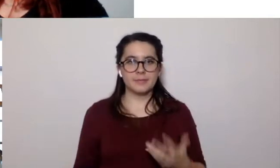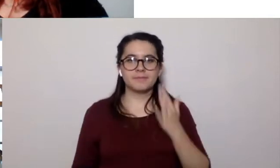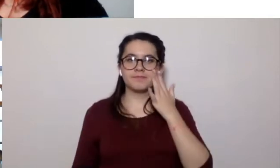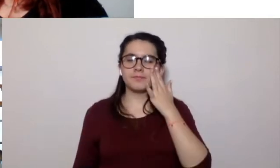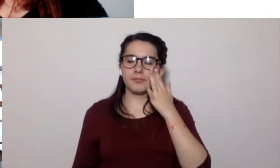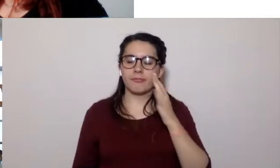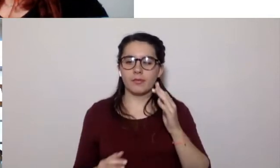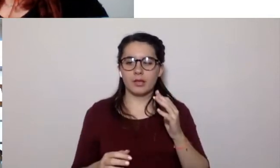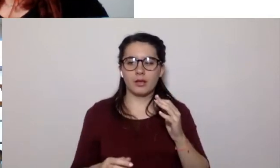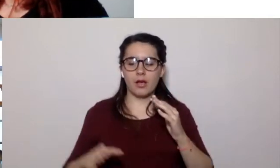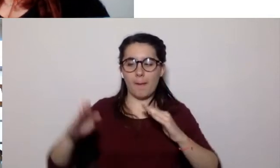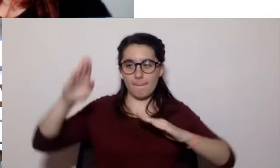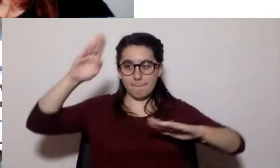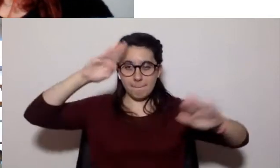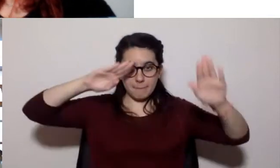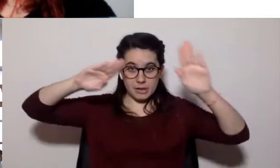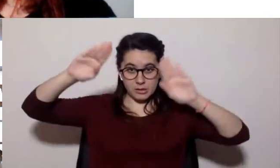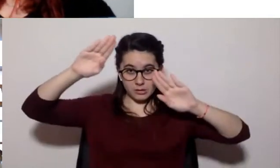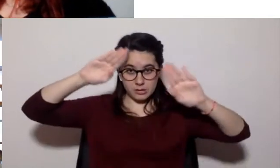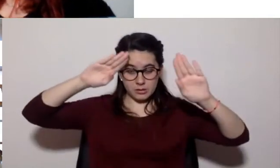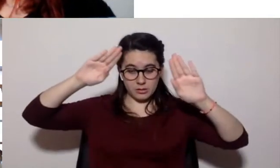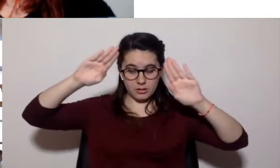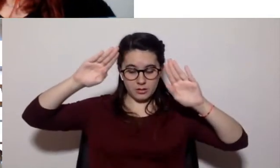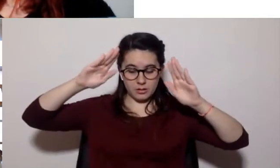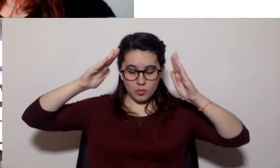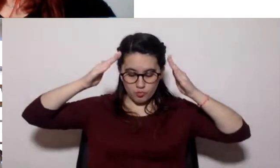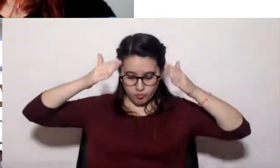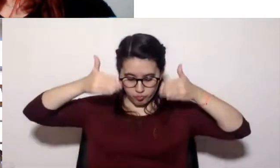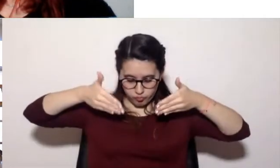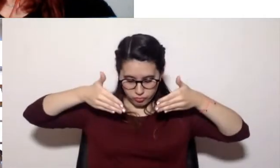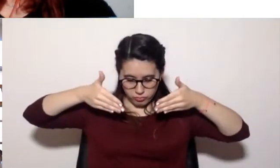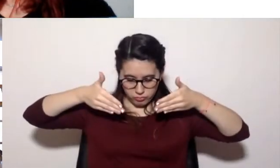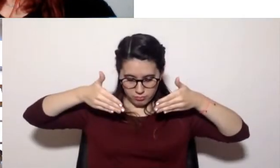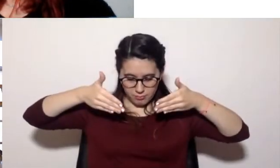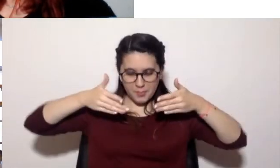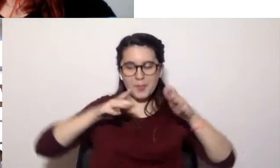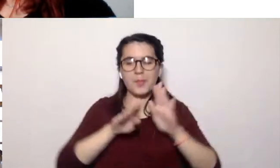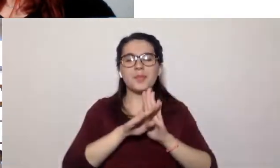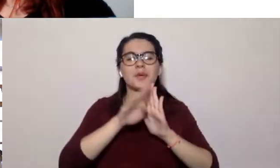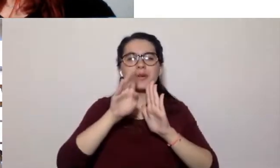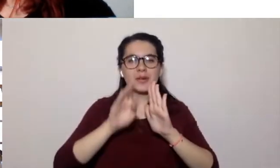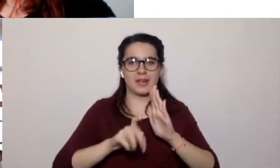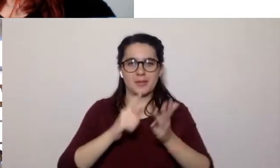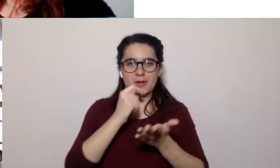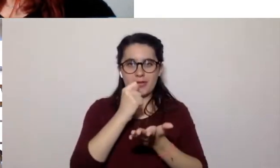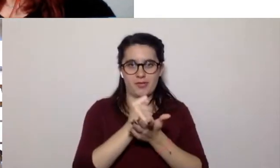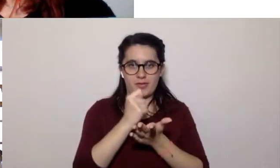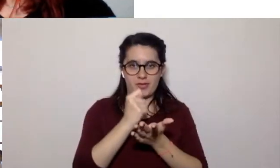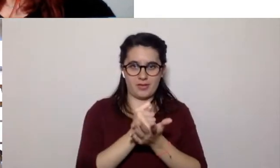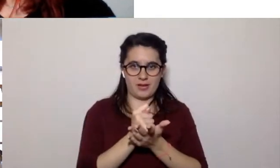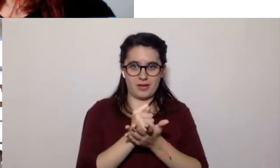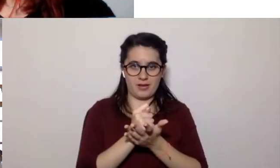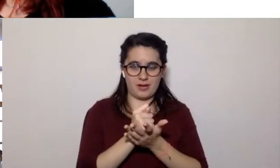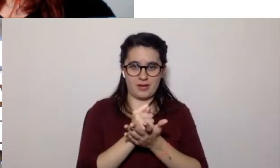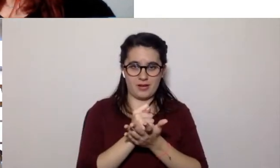pensamiento. Y los de terapia cognitivo-conductual